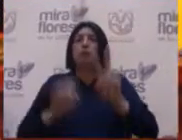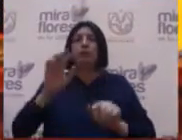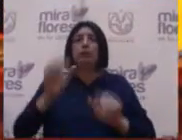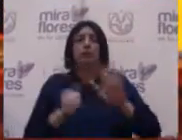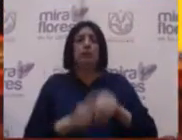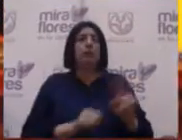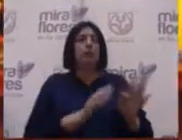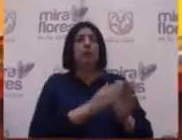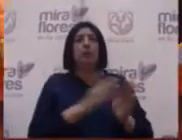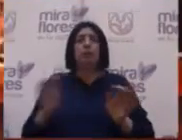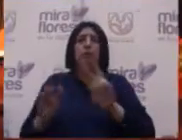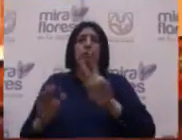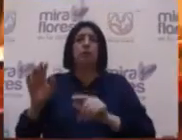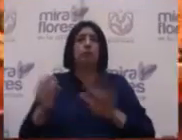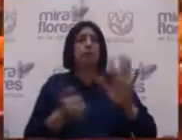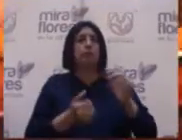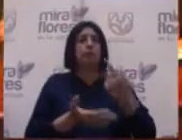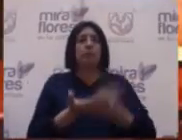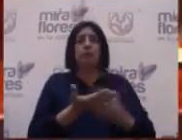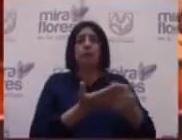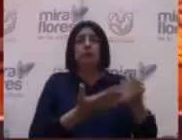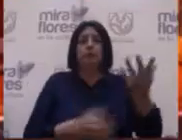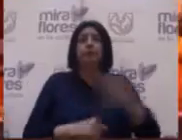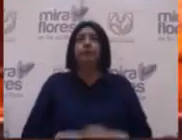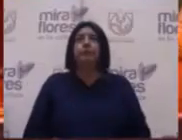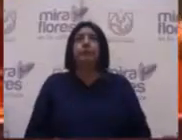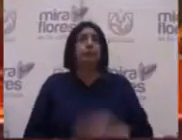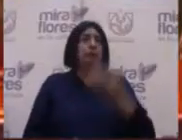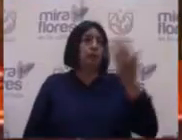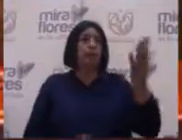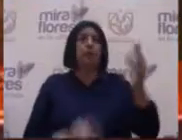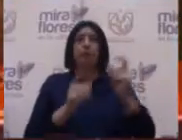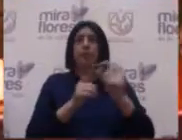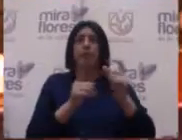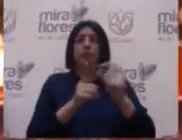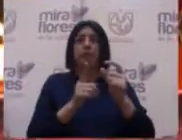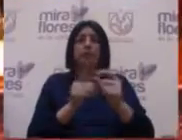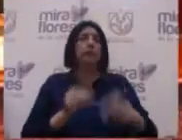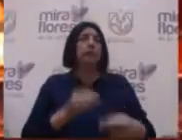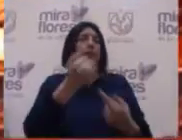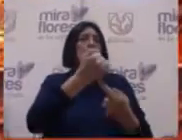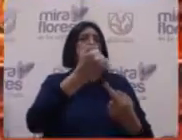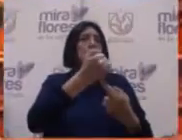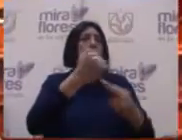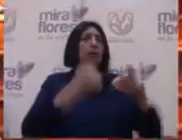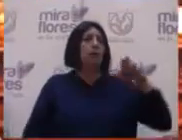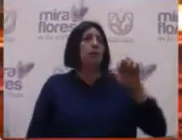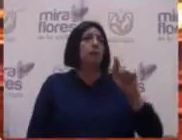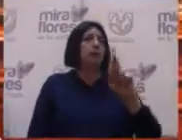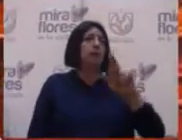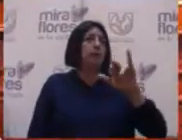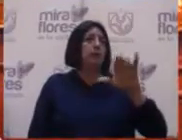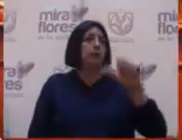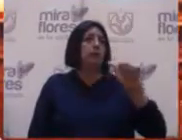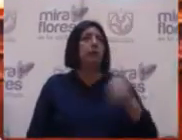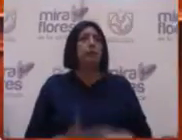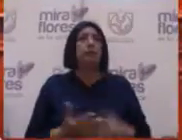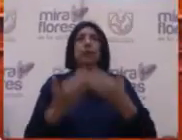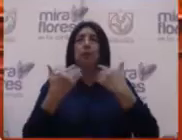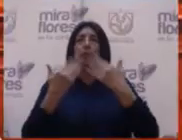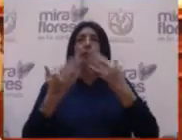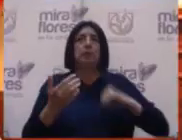2016-2026. Al debate. Tiene el uso de la palabra la señora regidora Patricia del Río de Olavide. Gracias,